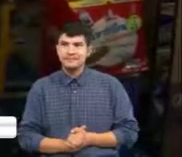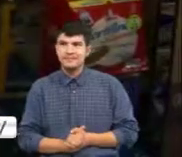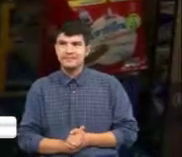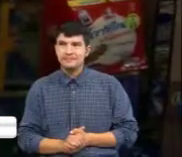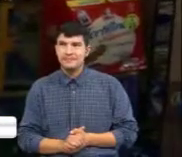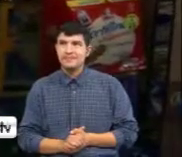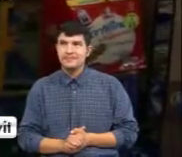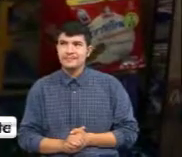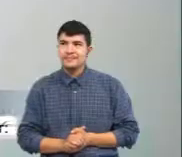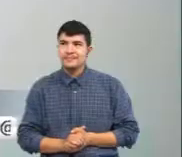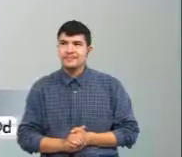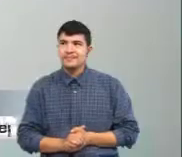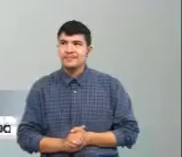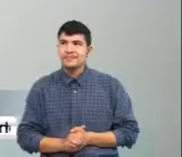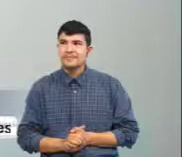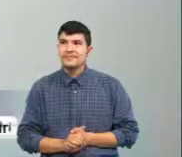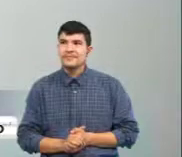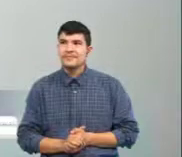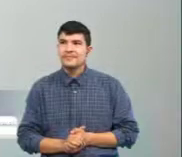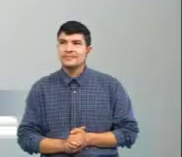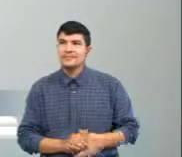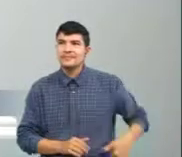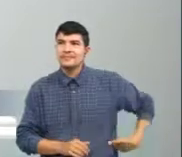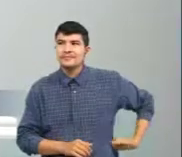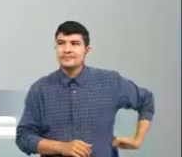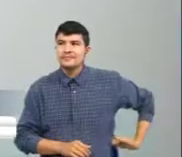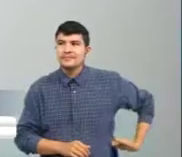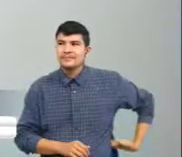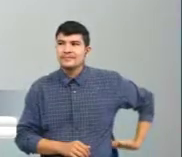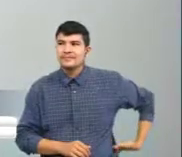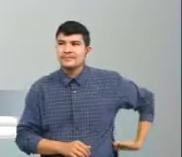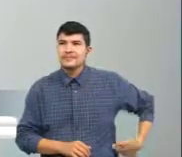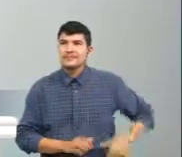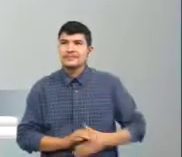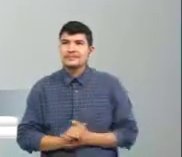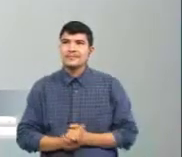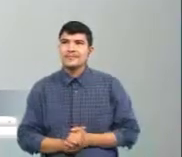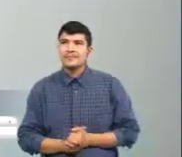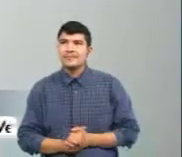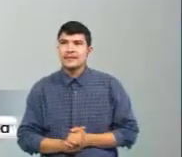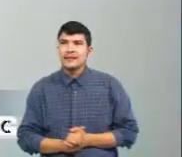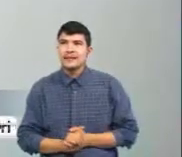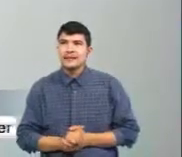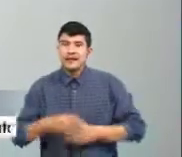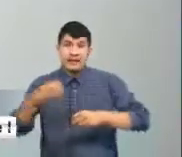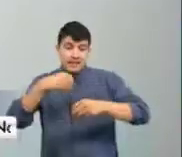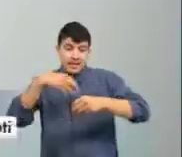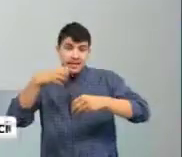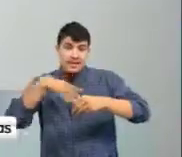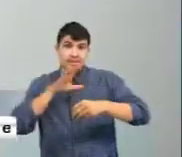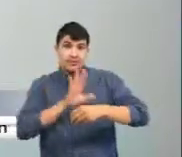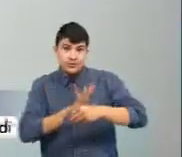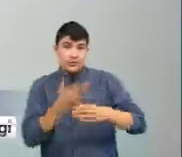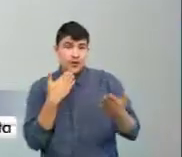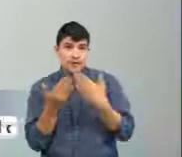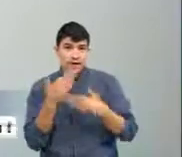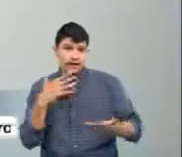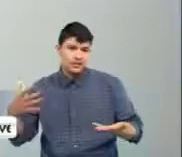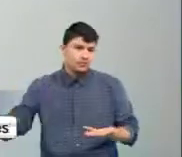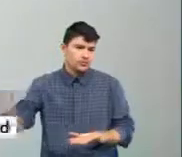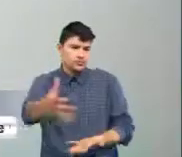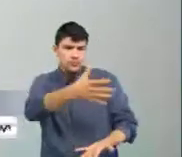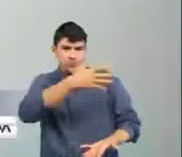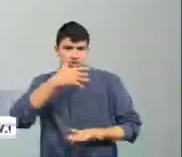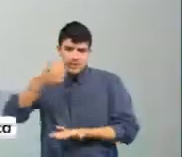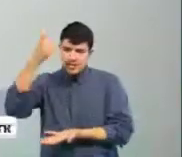el mayor índice. La utilidad del supermercado de la confianza y de otros negocios que giran alrededor de